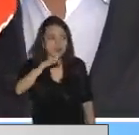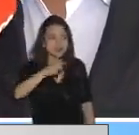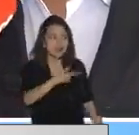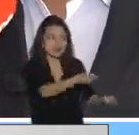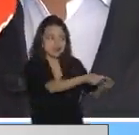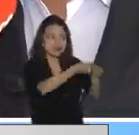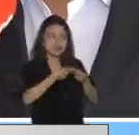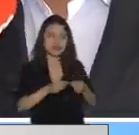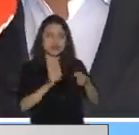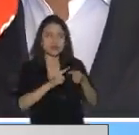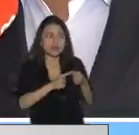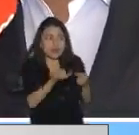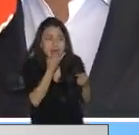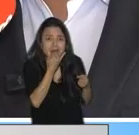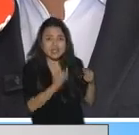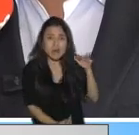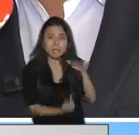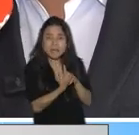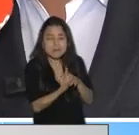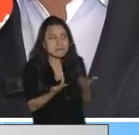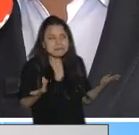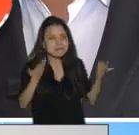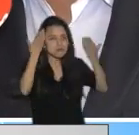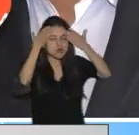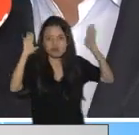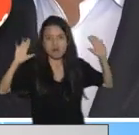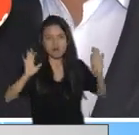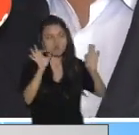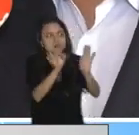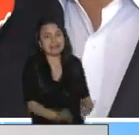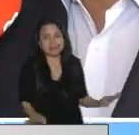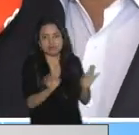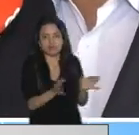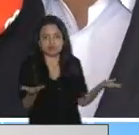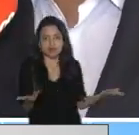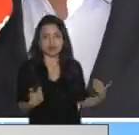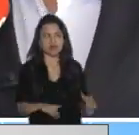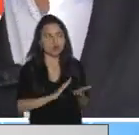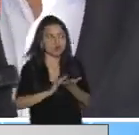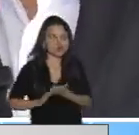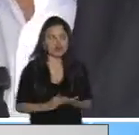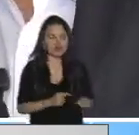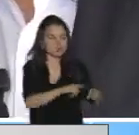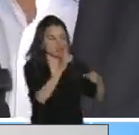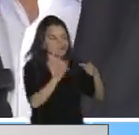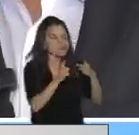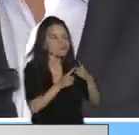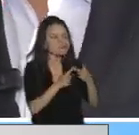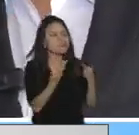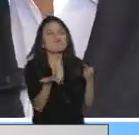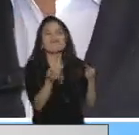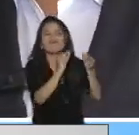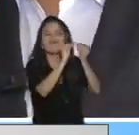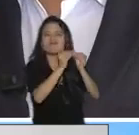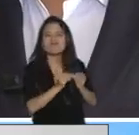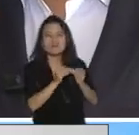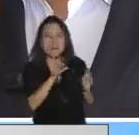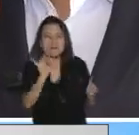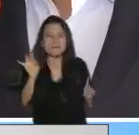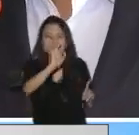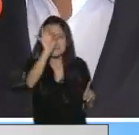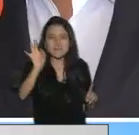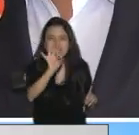la anatomía del ataque, no ha entregado esa información que es fundamental para saber cómo se puede corregir. Segundo, cuál es el tipo de malware que les